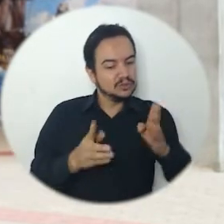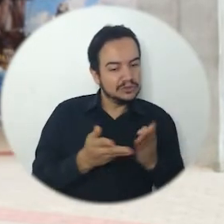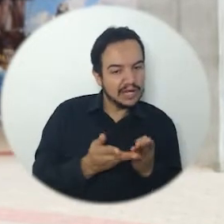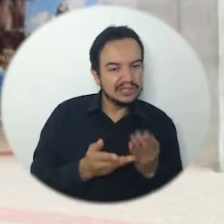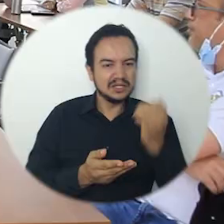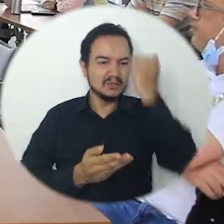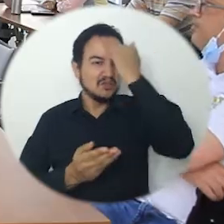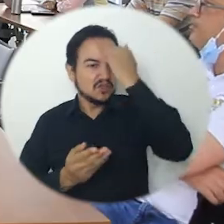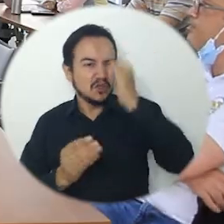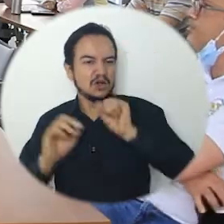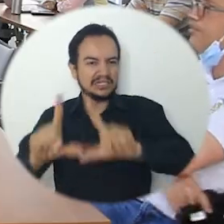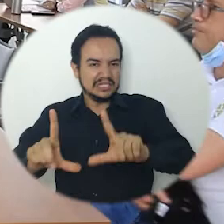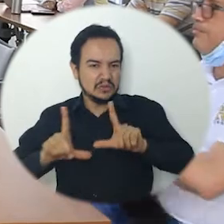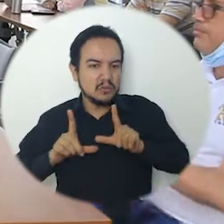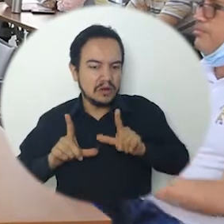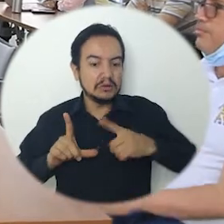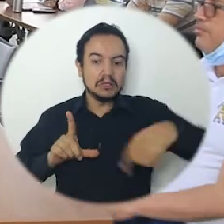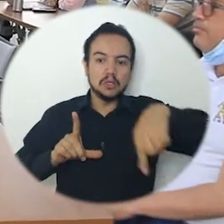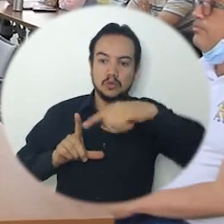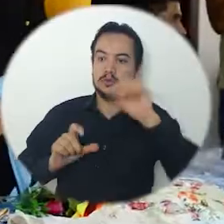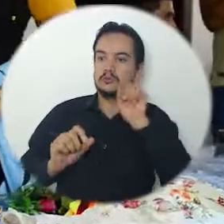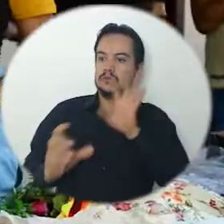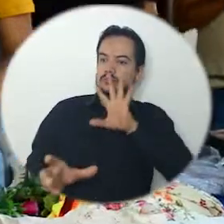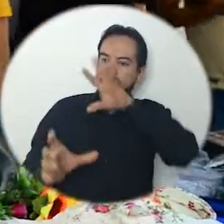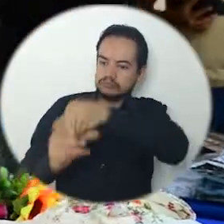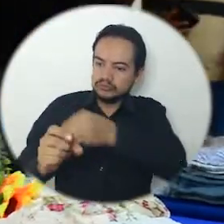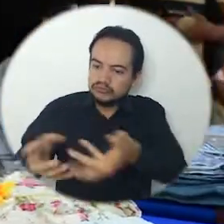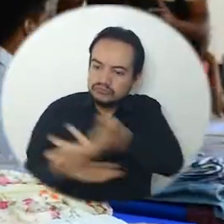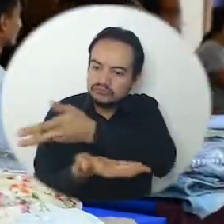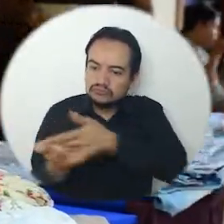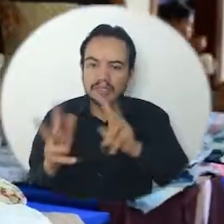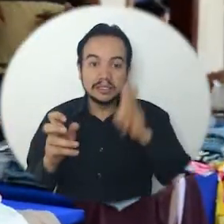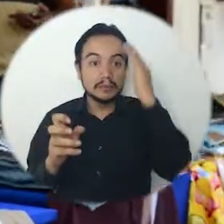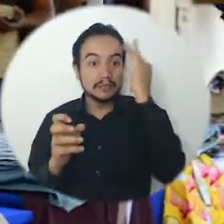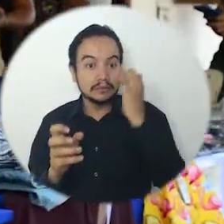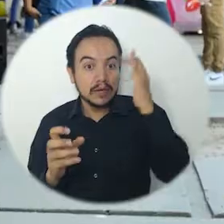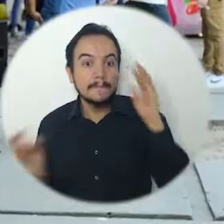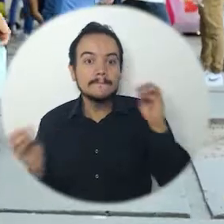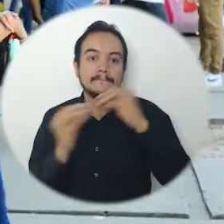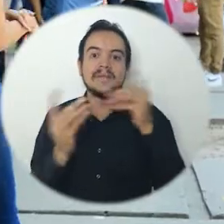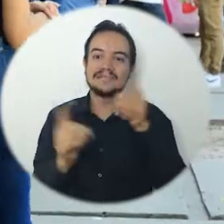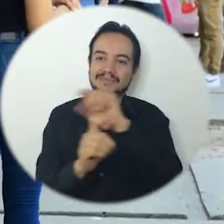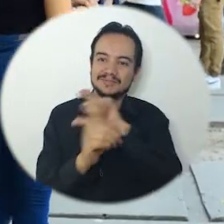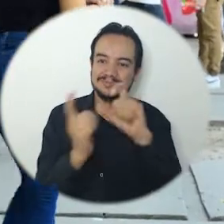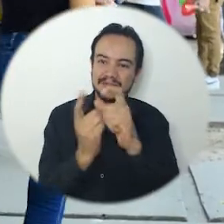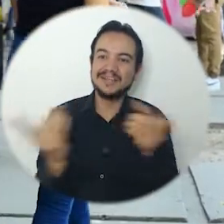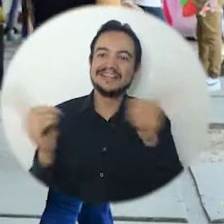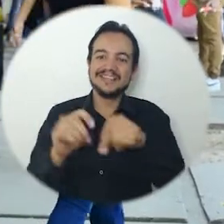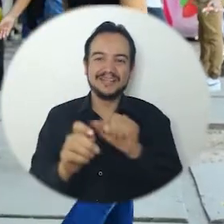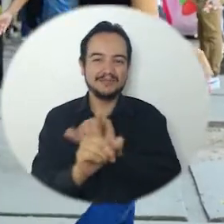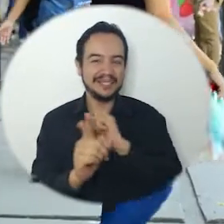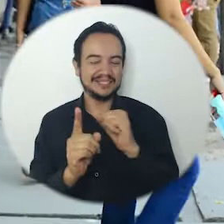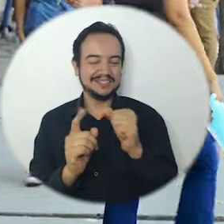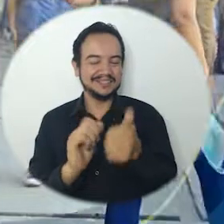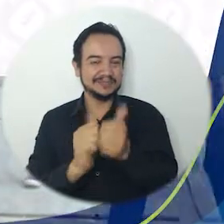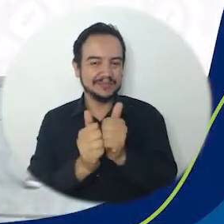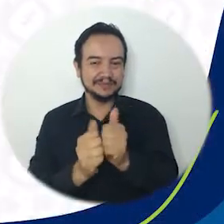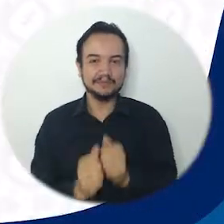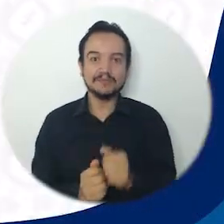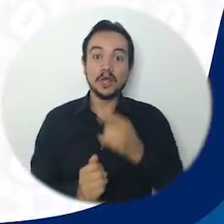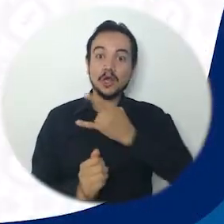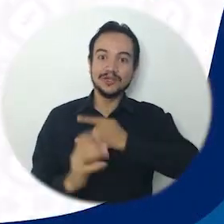nuestros estudiantes, nuestros profesores, nuestros graduados pueden interactuar no solamente en actividades académicas, sino también en actividades culturales y deportivas.